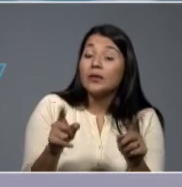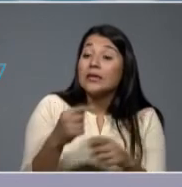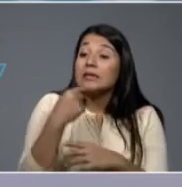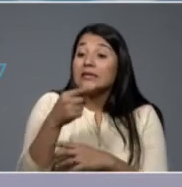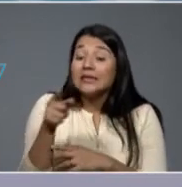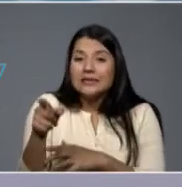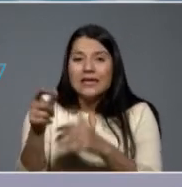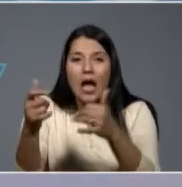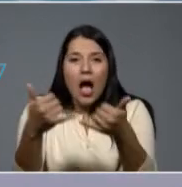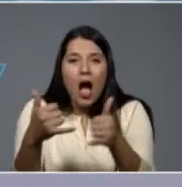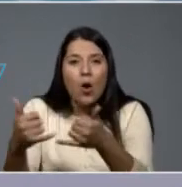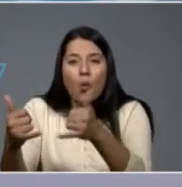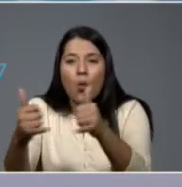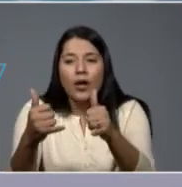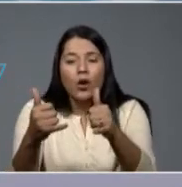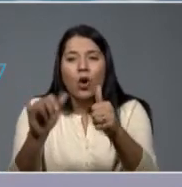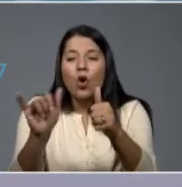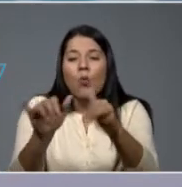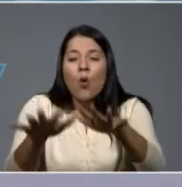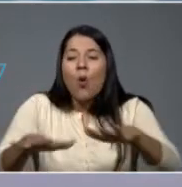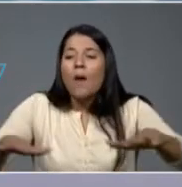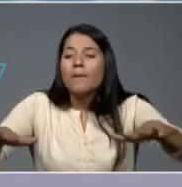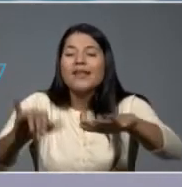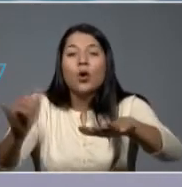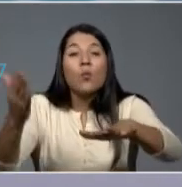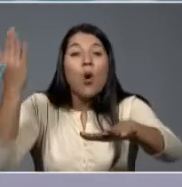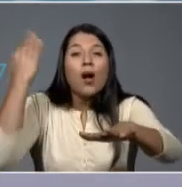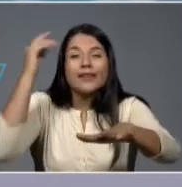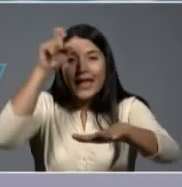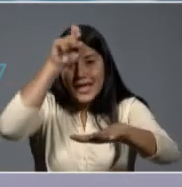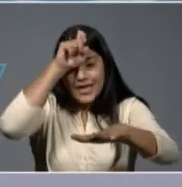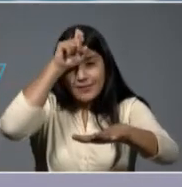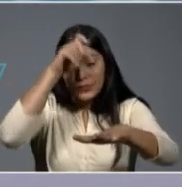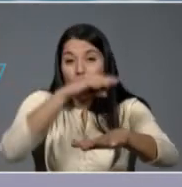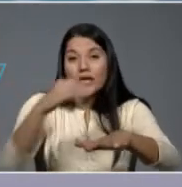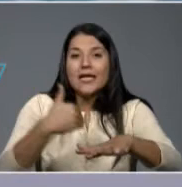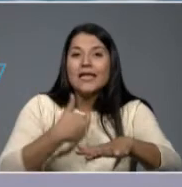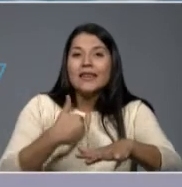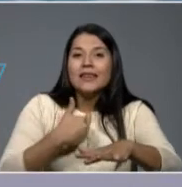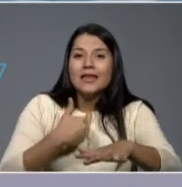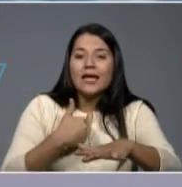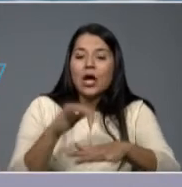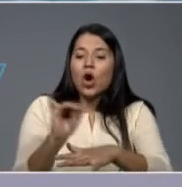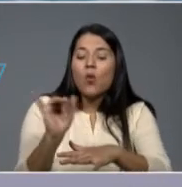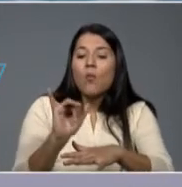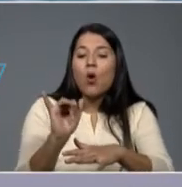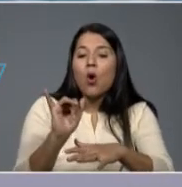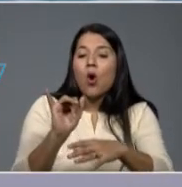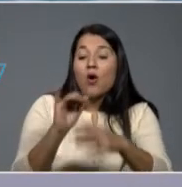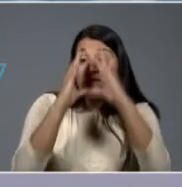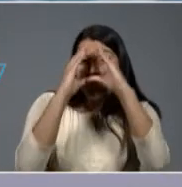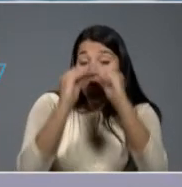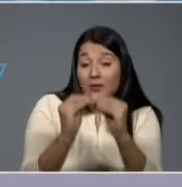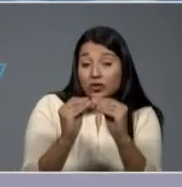juego está ambientado en el Antiguo Egipto, ¿no? Y tiene como un pack educativo, ¿no? Entonces,